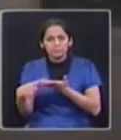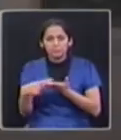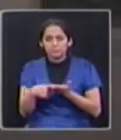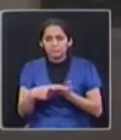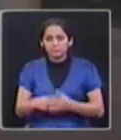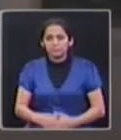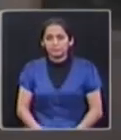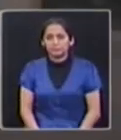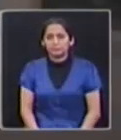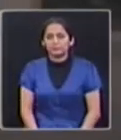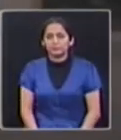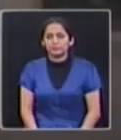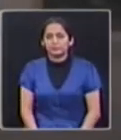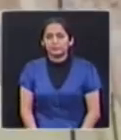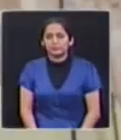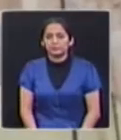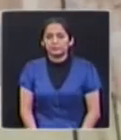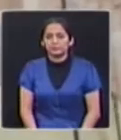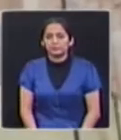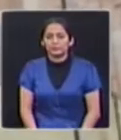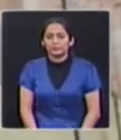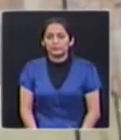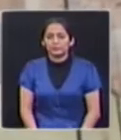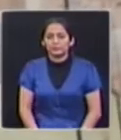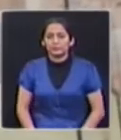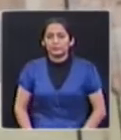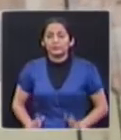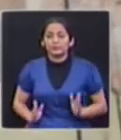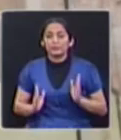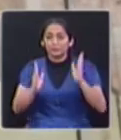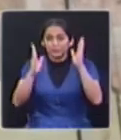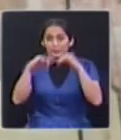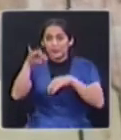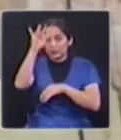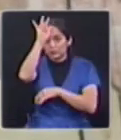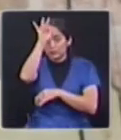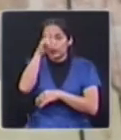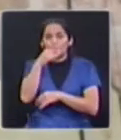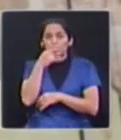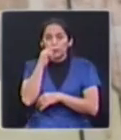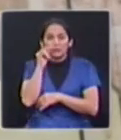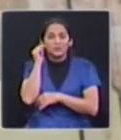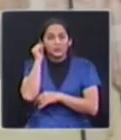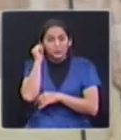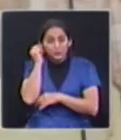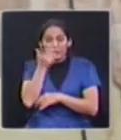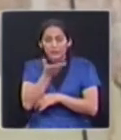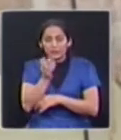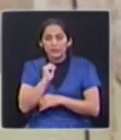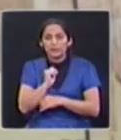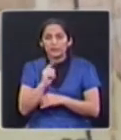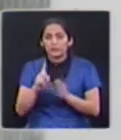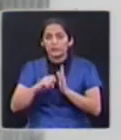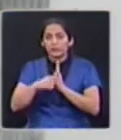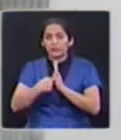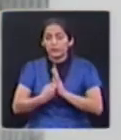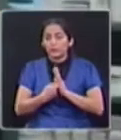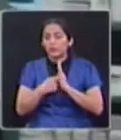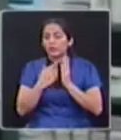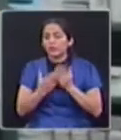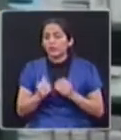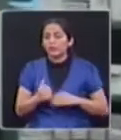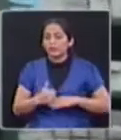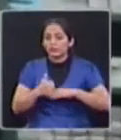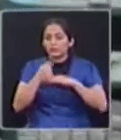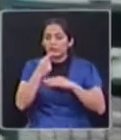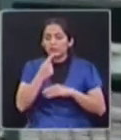Las faltas en las que supuestamente habría incurrido el Hospital Municipal de la Mujer y el Niño y observadas por la Contraloría General del Estado tienen que ver con la compra